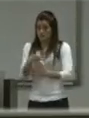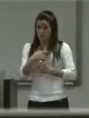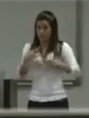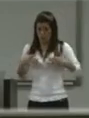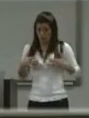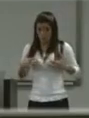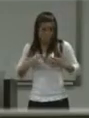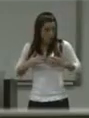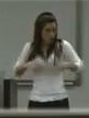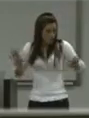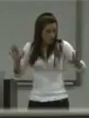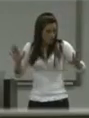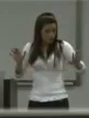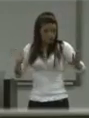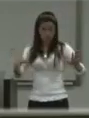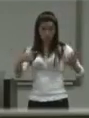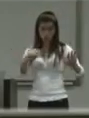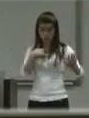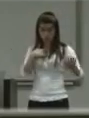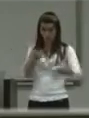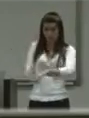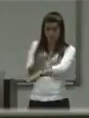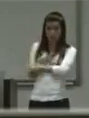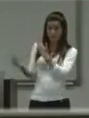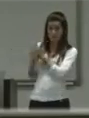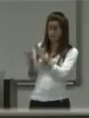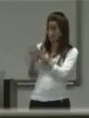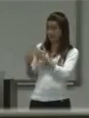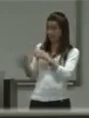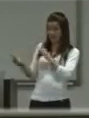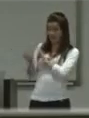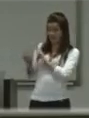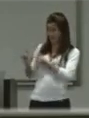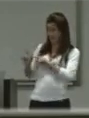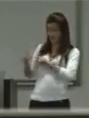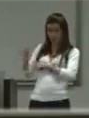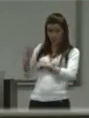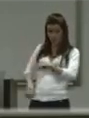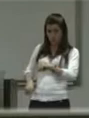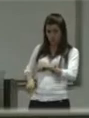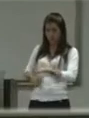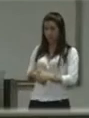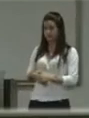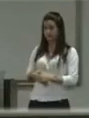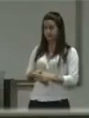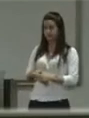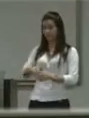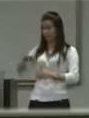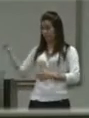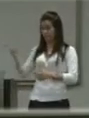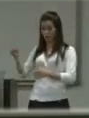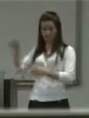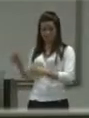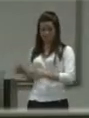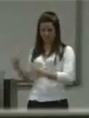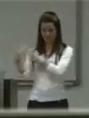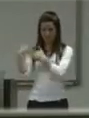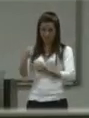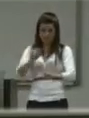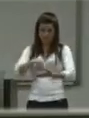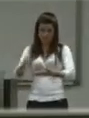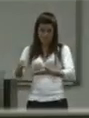si la persona está bajo medida de interdicción y firma el consentimiento informado su guarda se considera válido para el